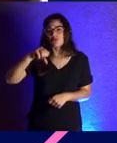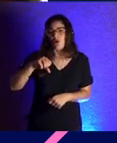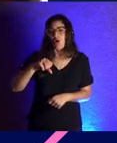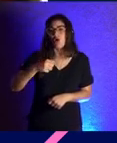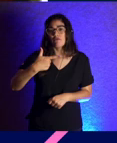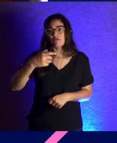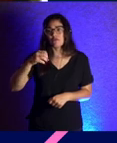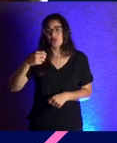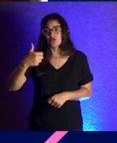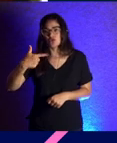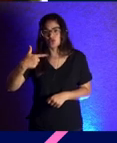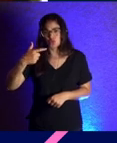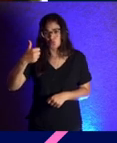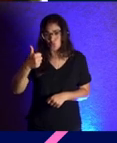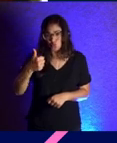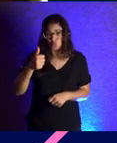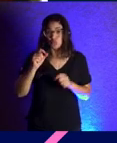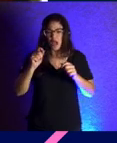protestas con fuertes